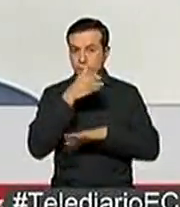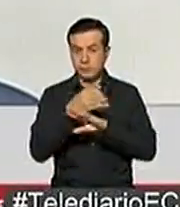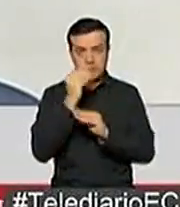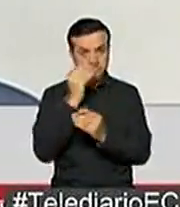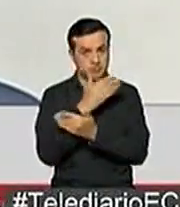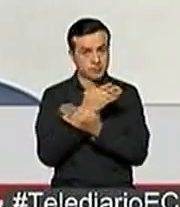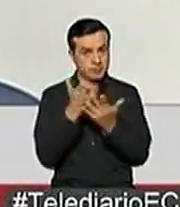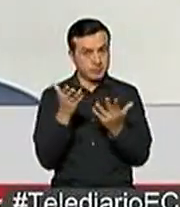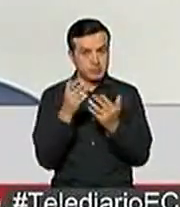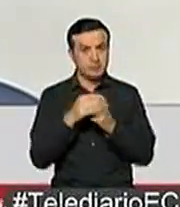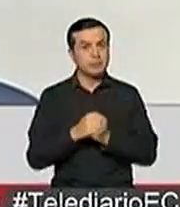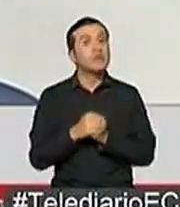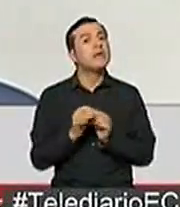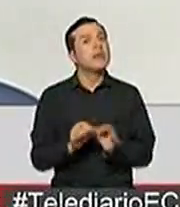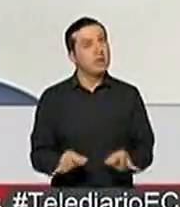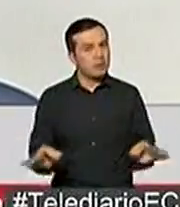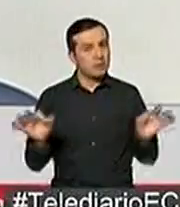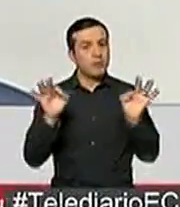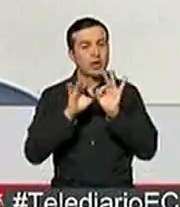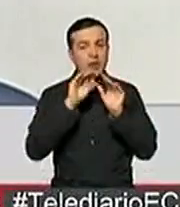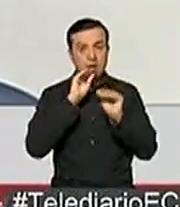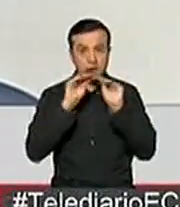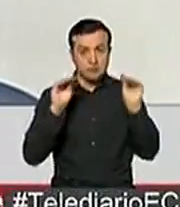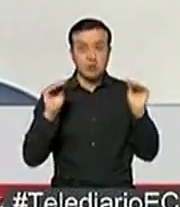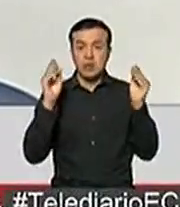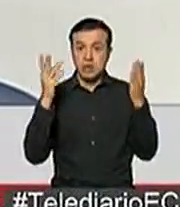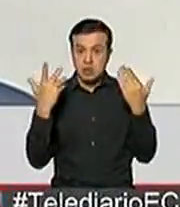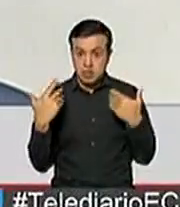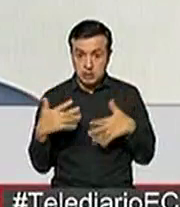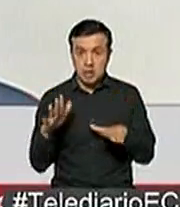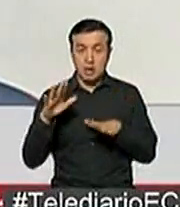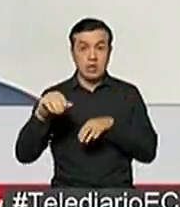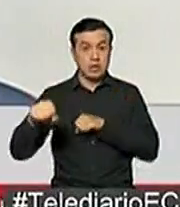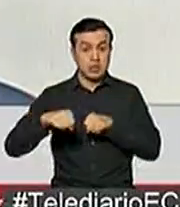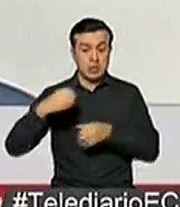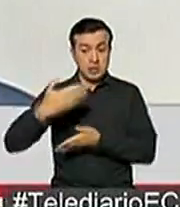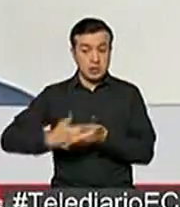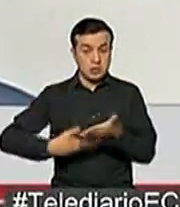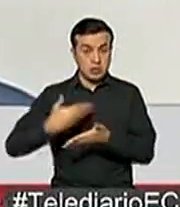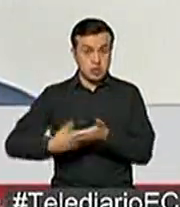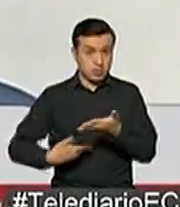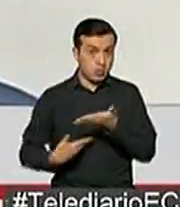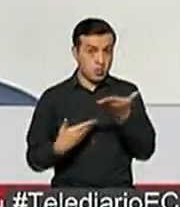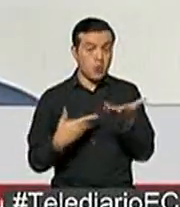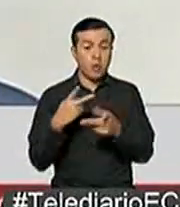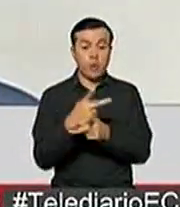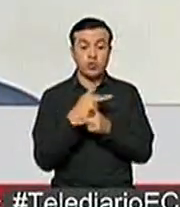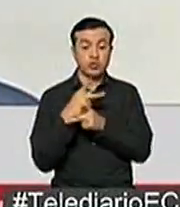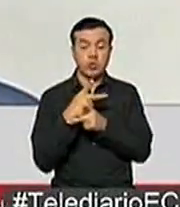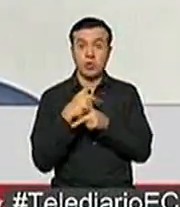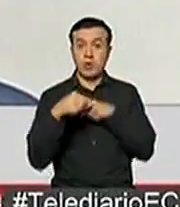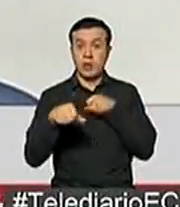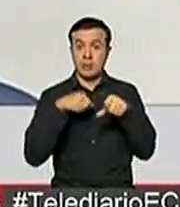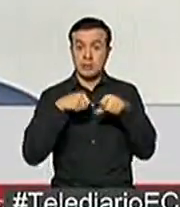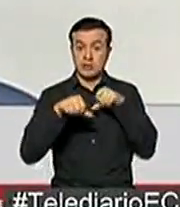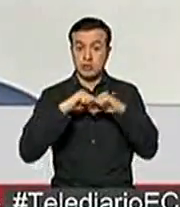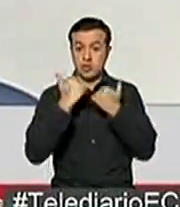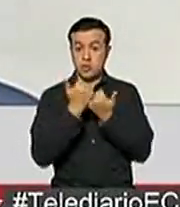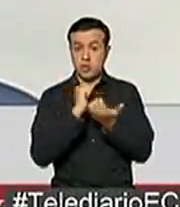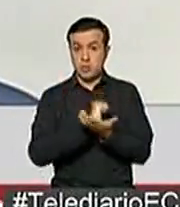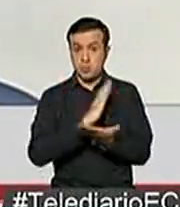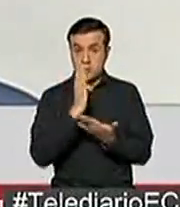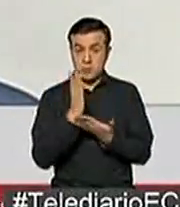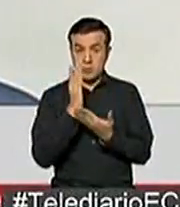también es importante recordar que una vez que ingresa a través de gestión documental el consejo de administración legislativa debe